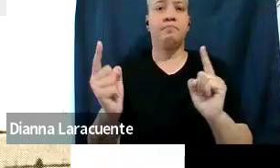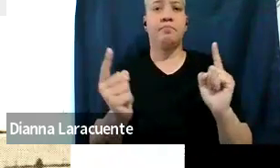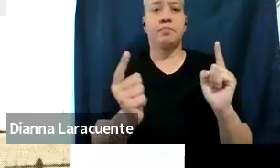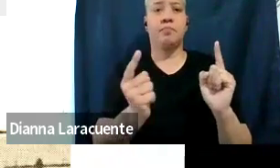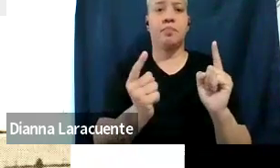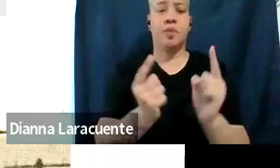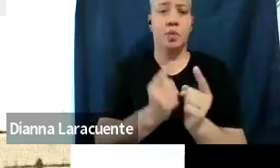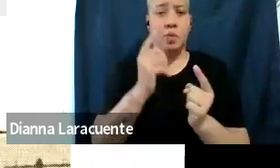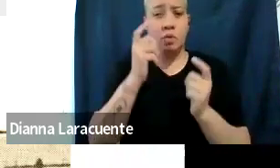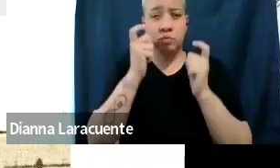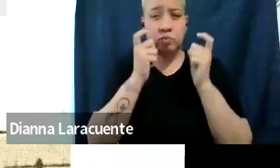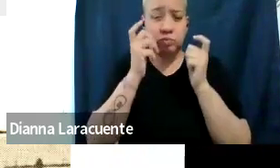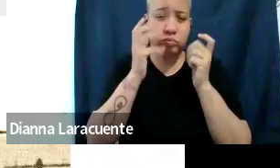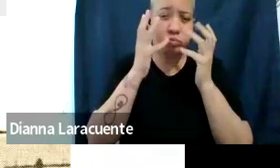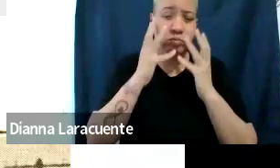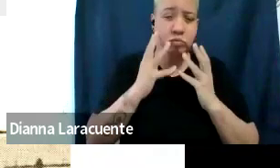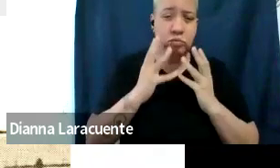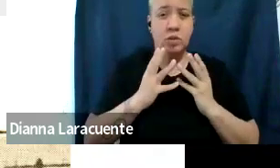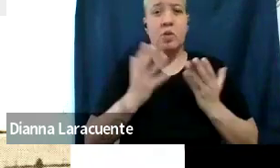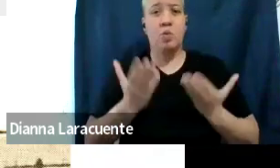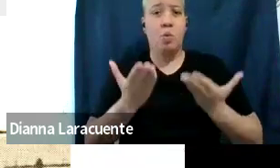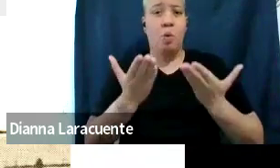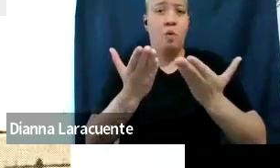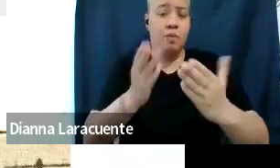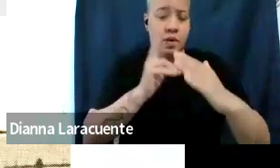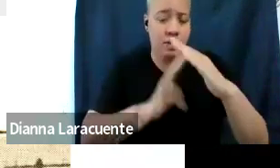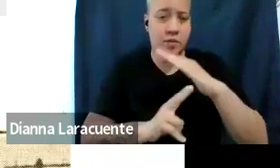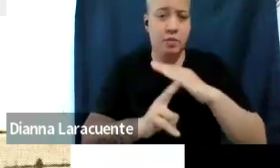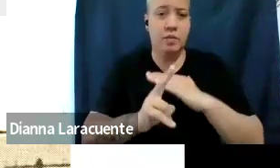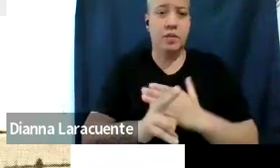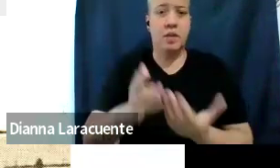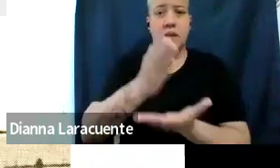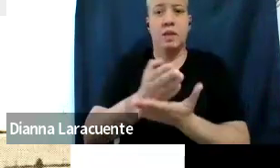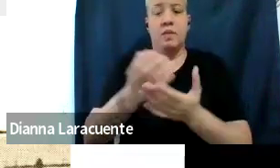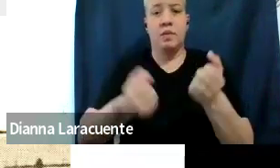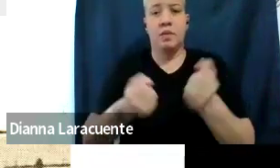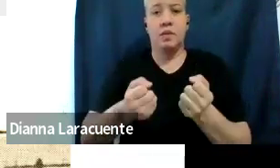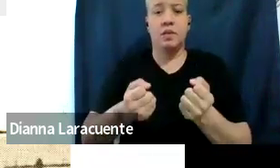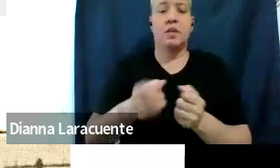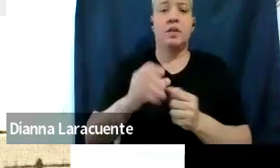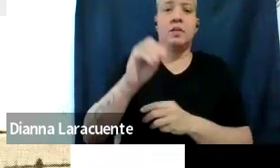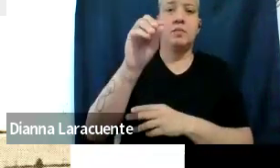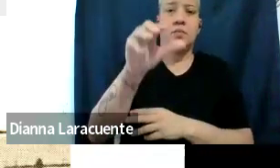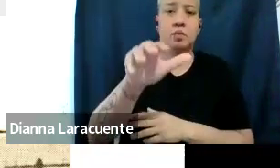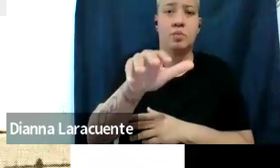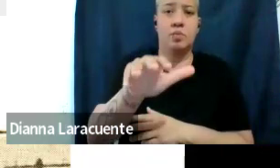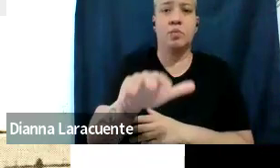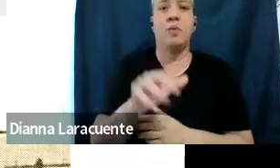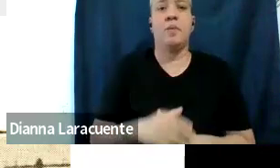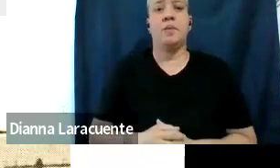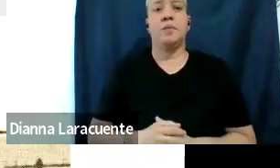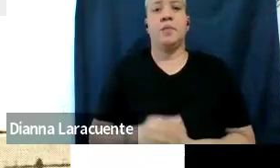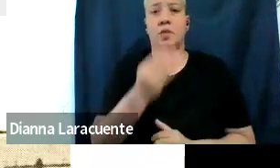transfigurándose adoloridos con sus ofrendas humildísimas. Hacían parar los automóviles y depositaban en el féretro sus pobres,